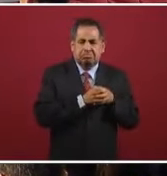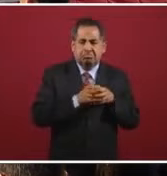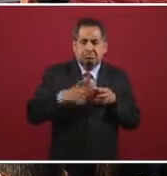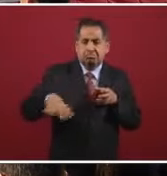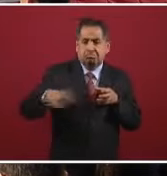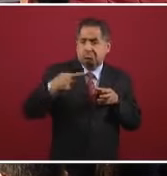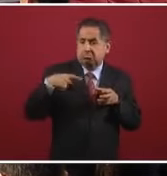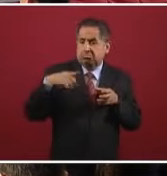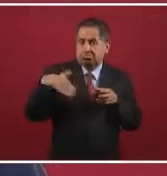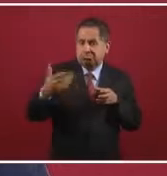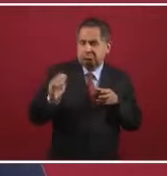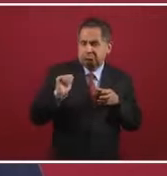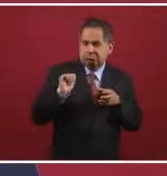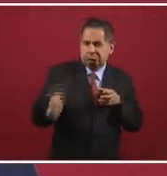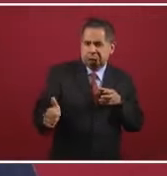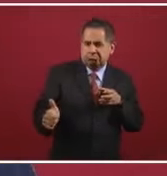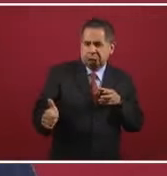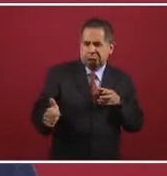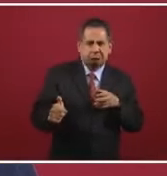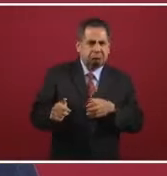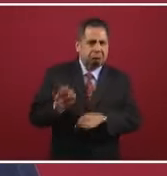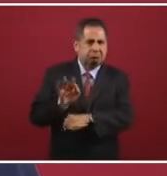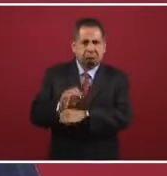al pueblo en desamparo.